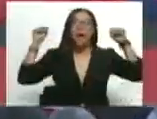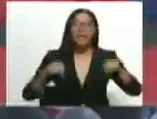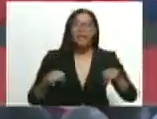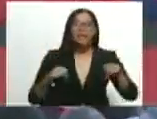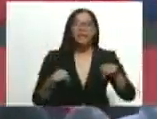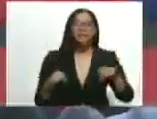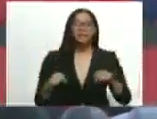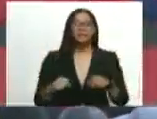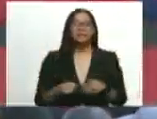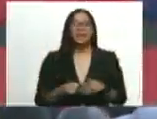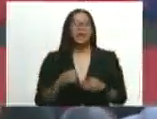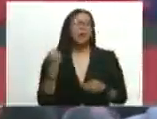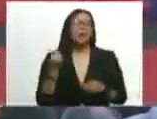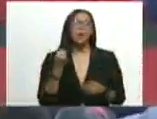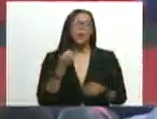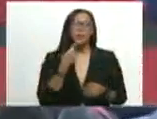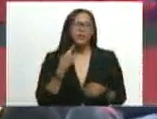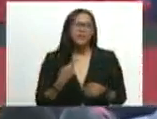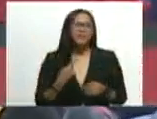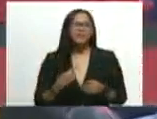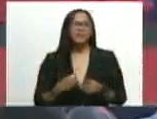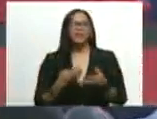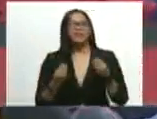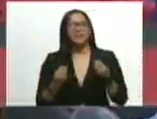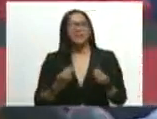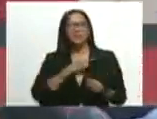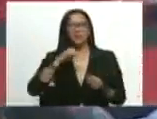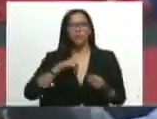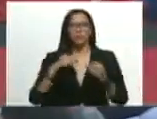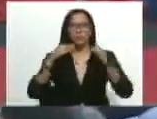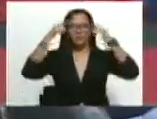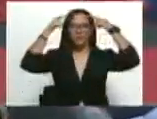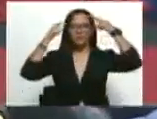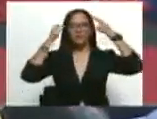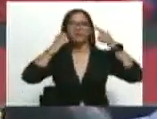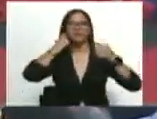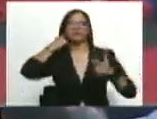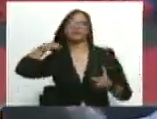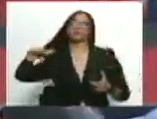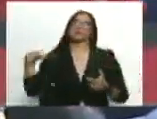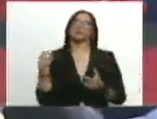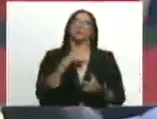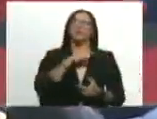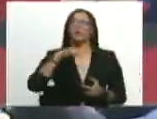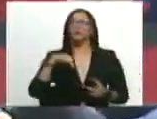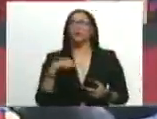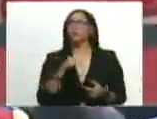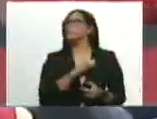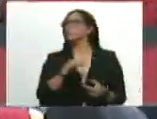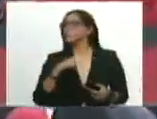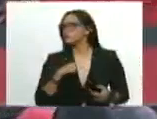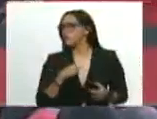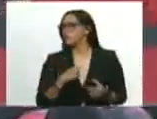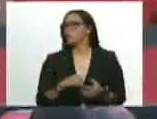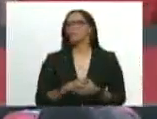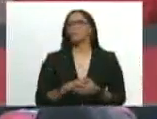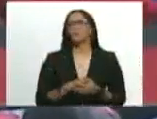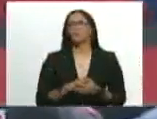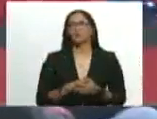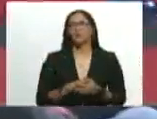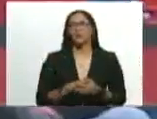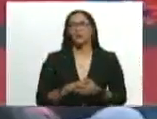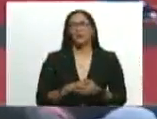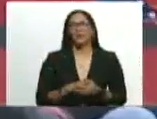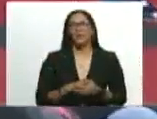como decía tanto nuestro comandante Chávez Nosotros somos como el espíritu